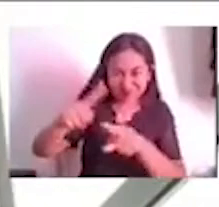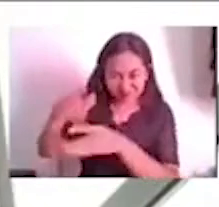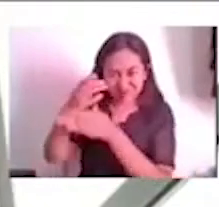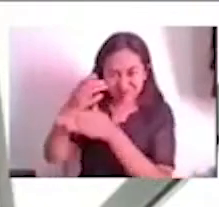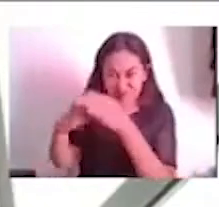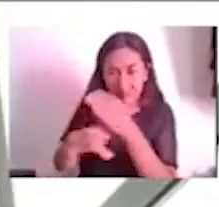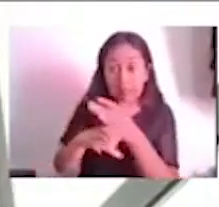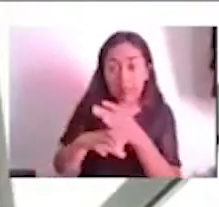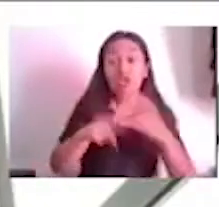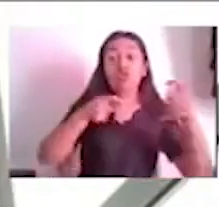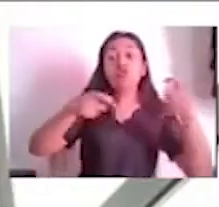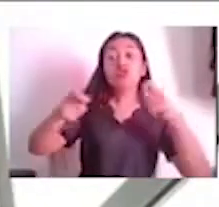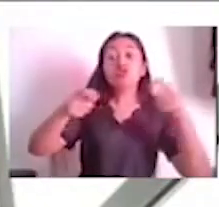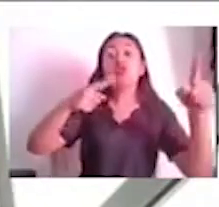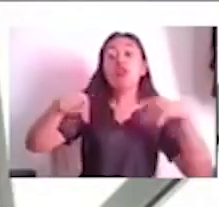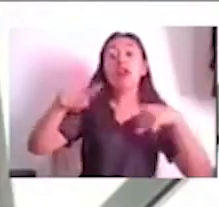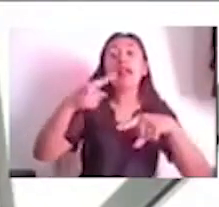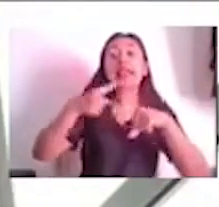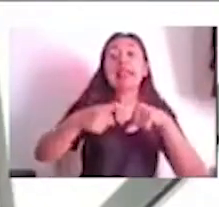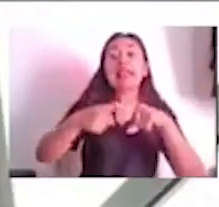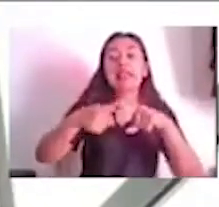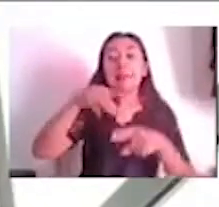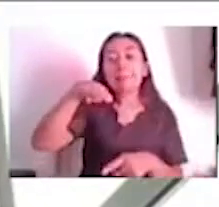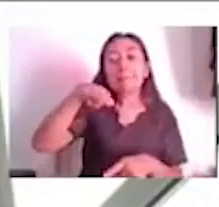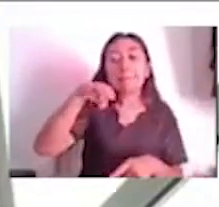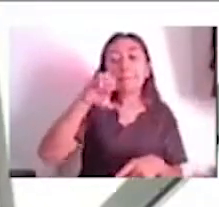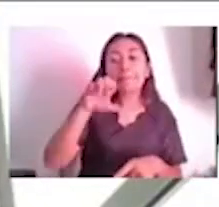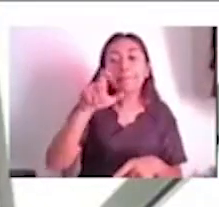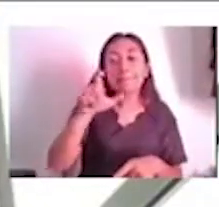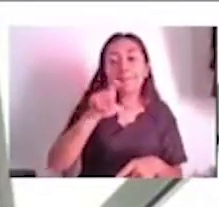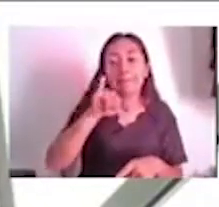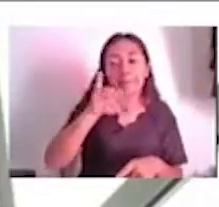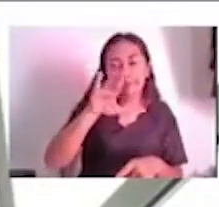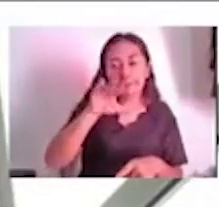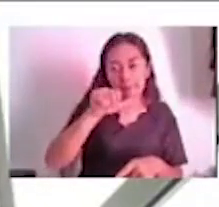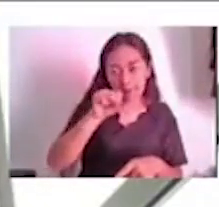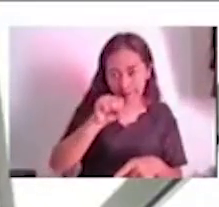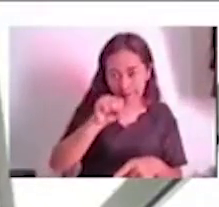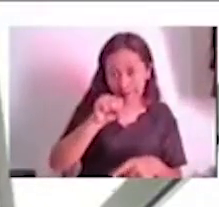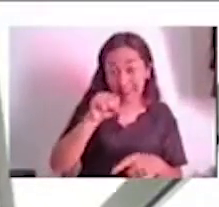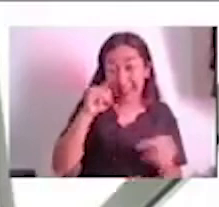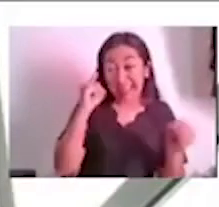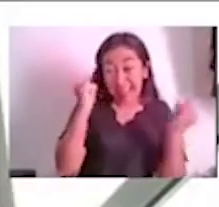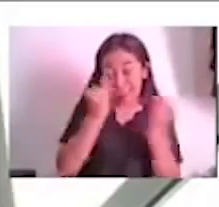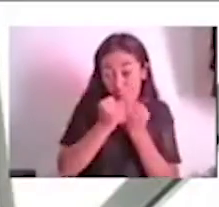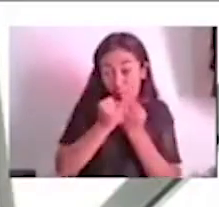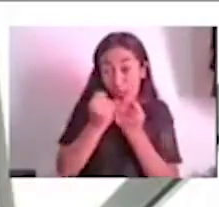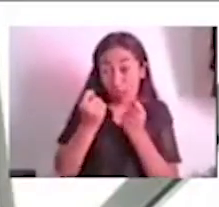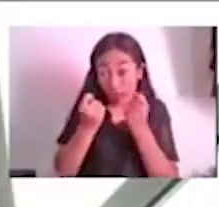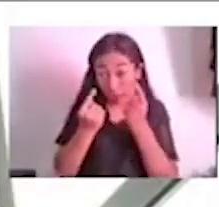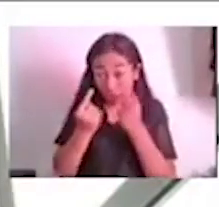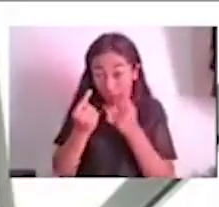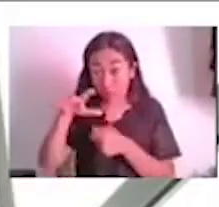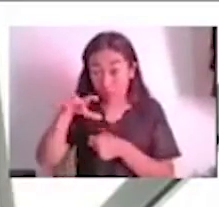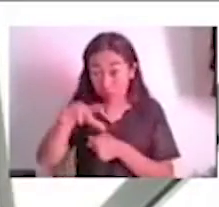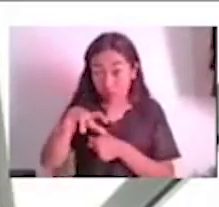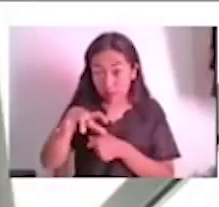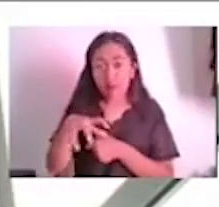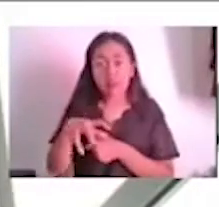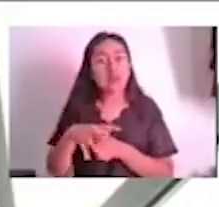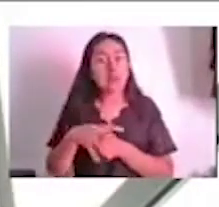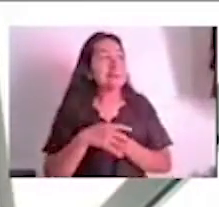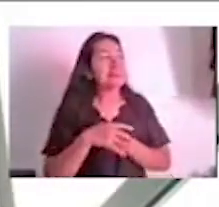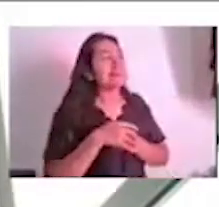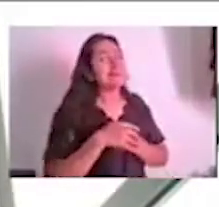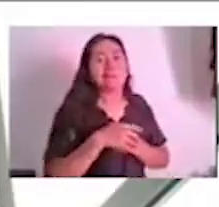que hablaban varios idiomas, que conocían los territorios, que también hacían funciones de espionaje, ya no las hacían para ellos